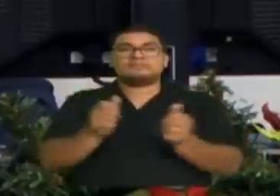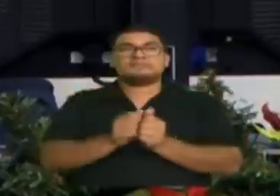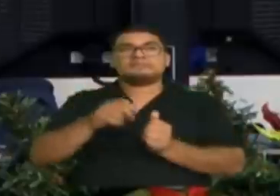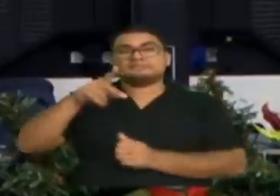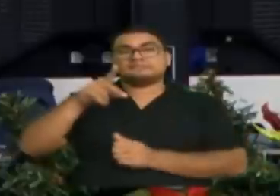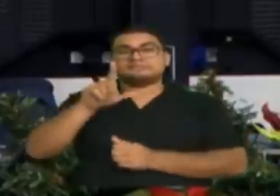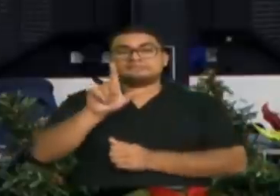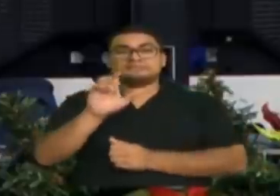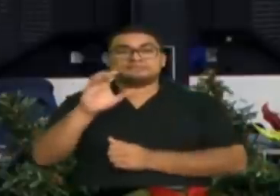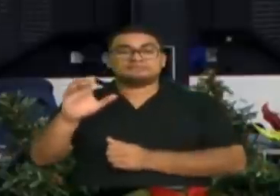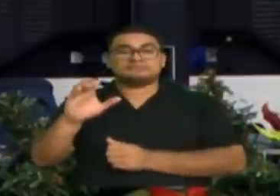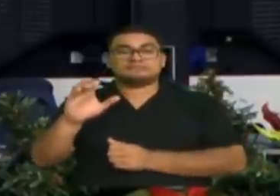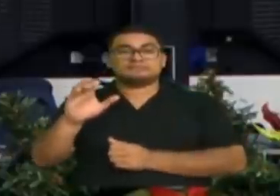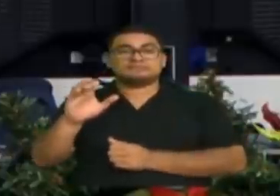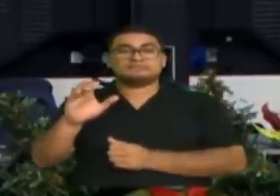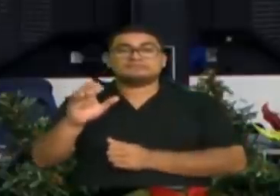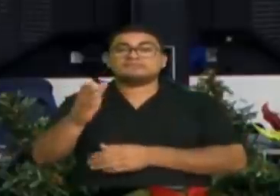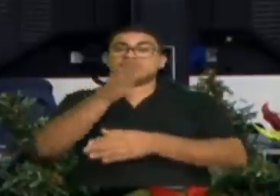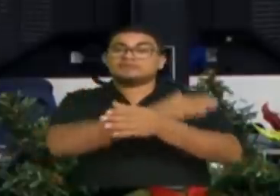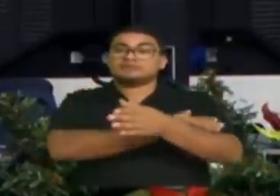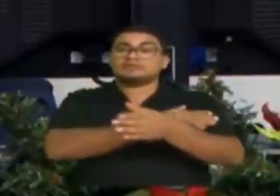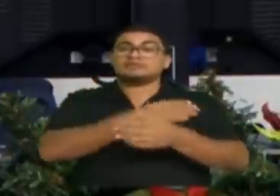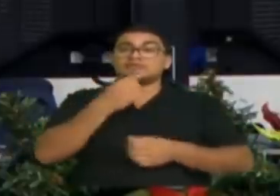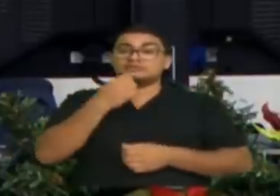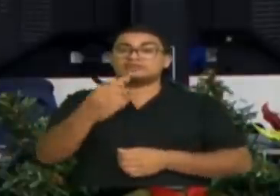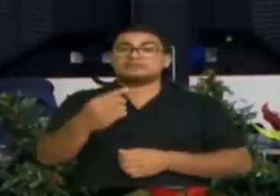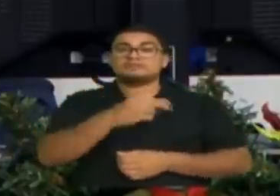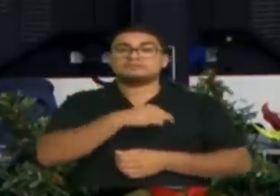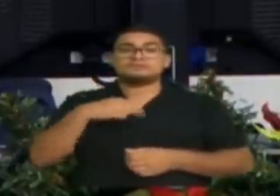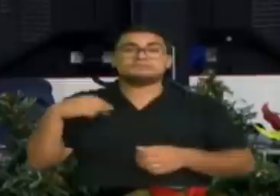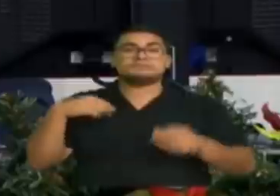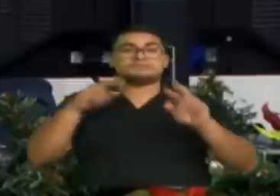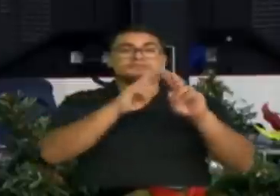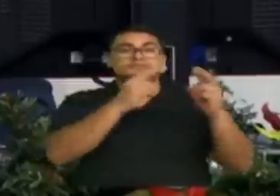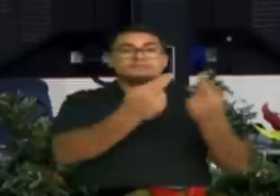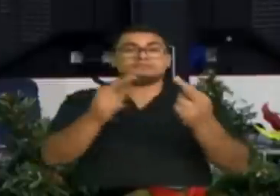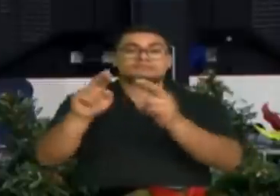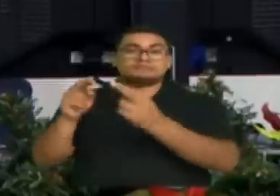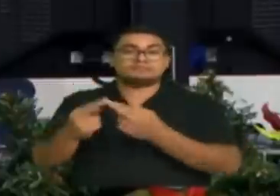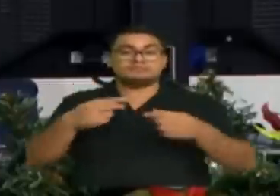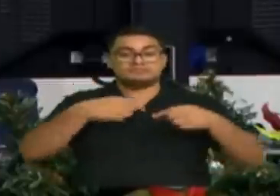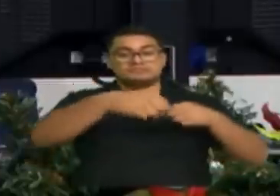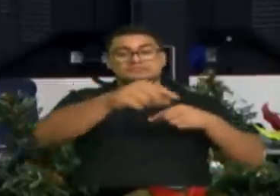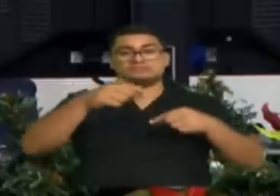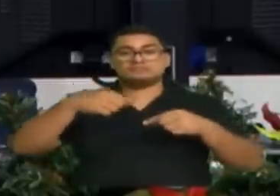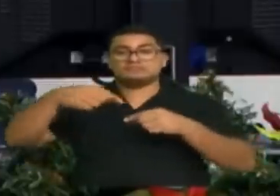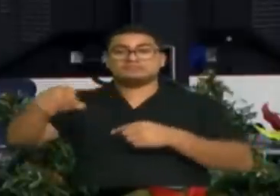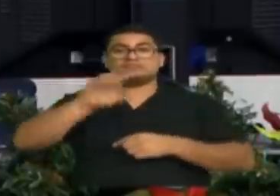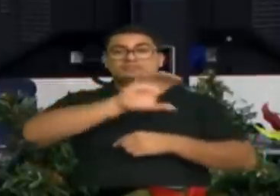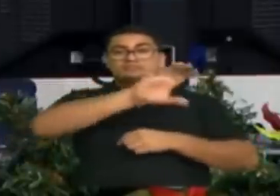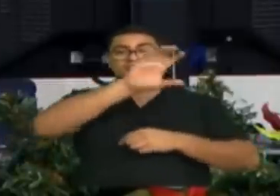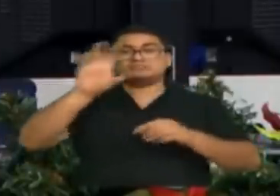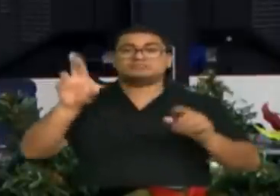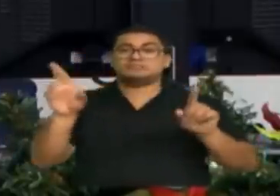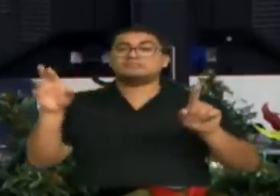Liberal Constitucionalista, que ordenó la realización de asambleas municipales, departamentales,